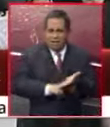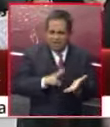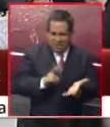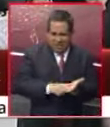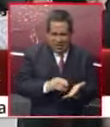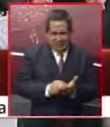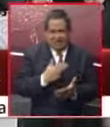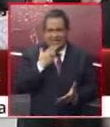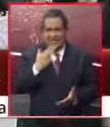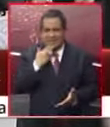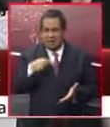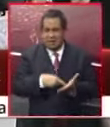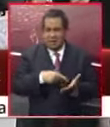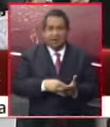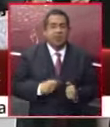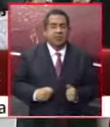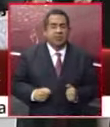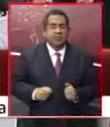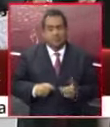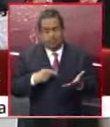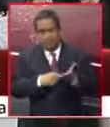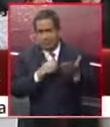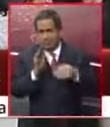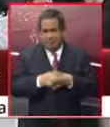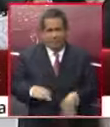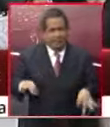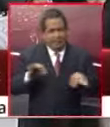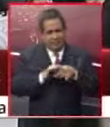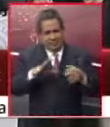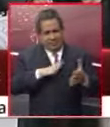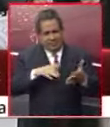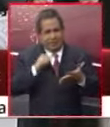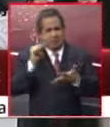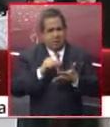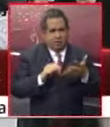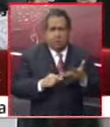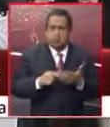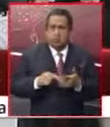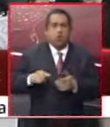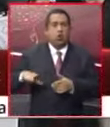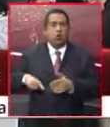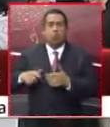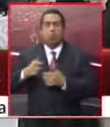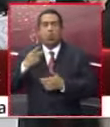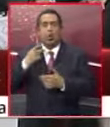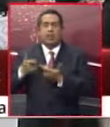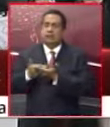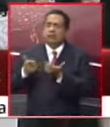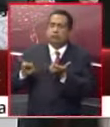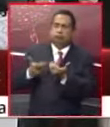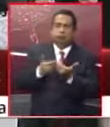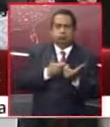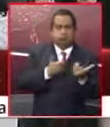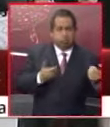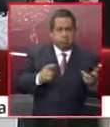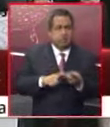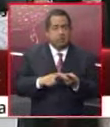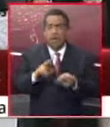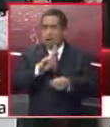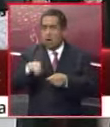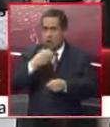valor. Porque principios fundamentales, la división de poderes, el régimen